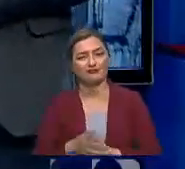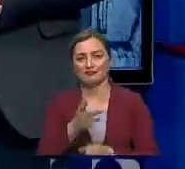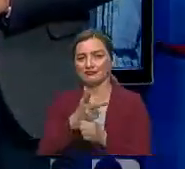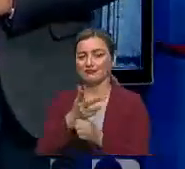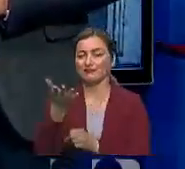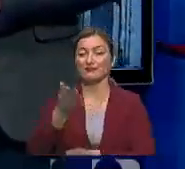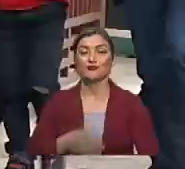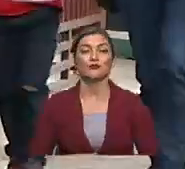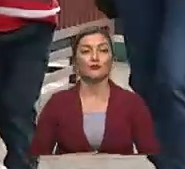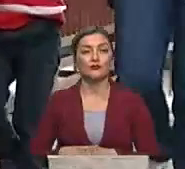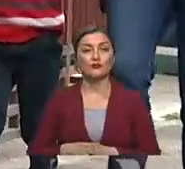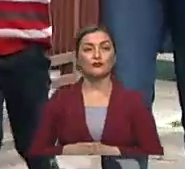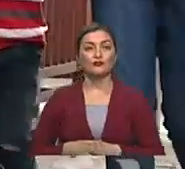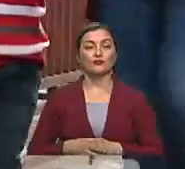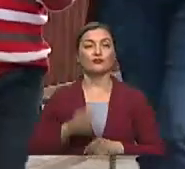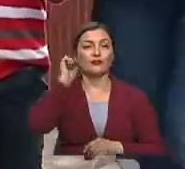reportaje.